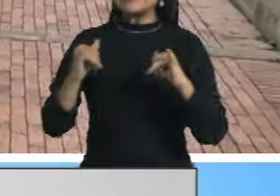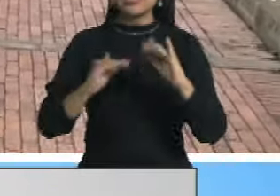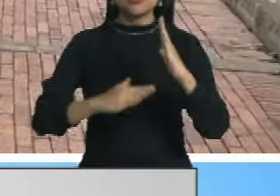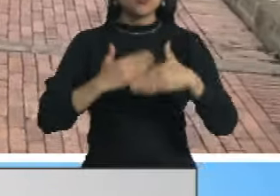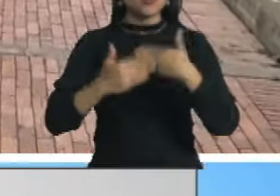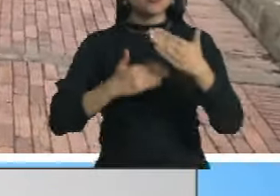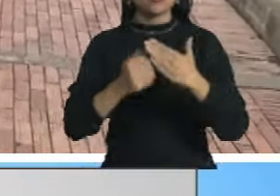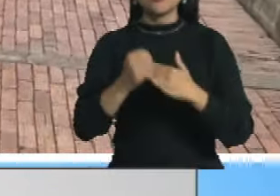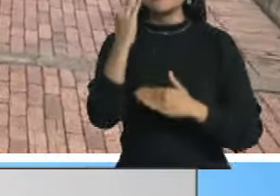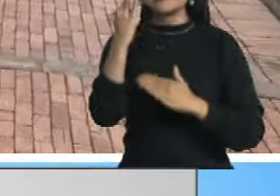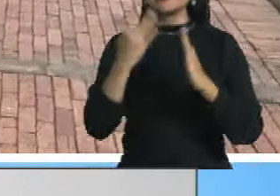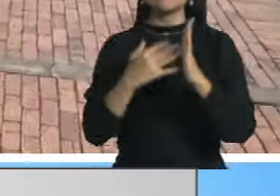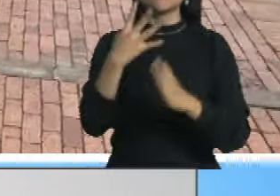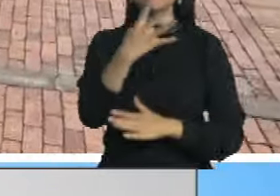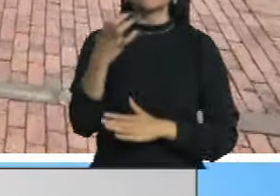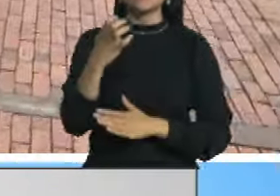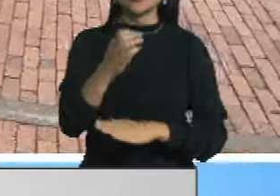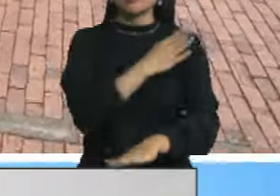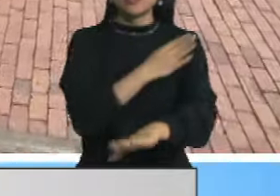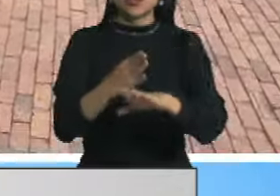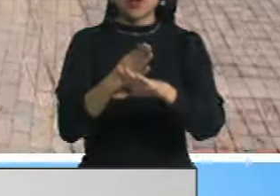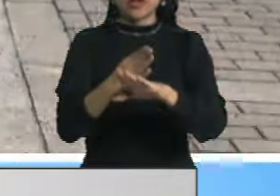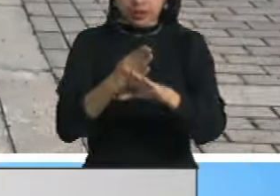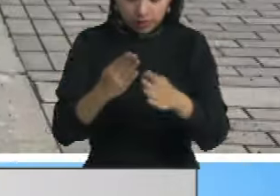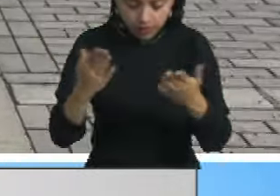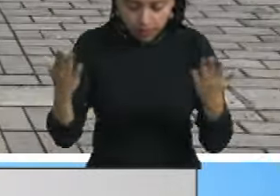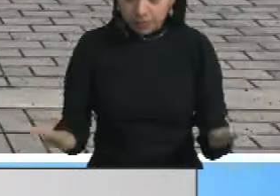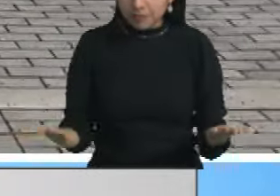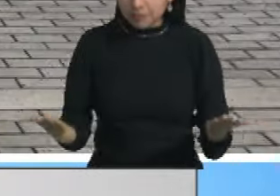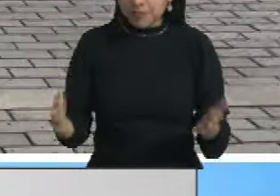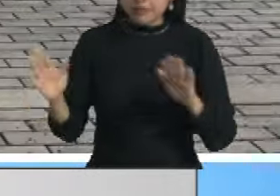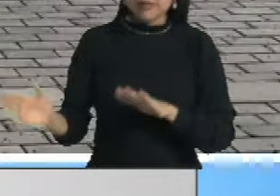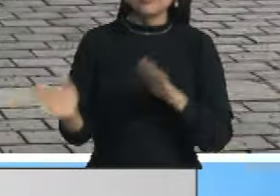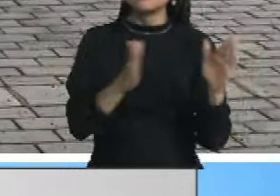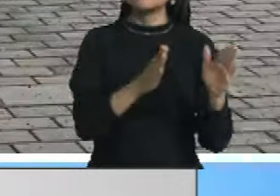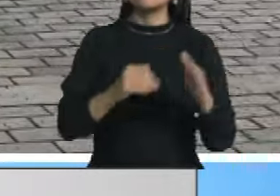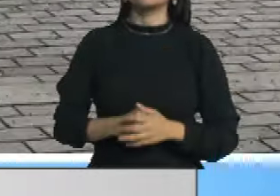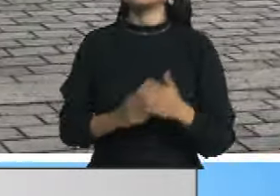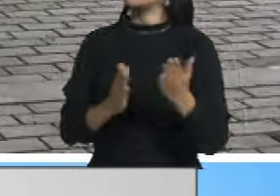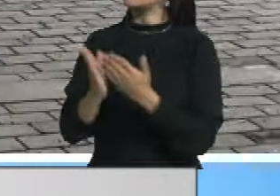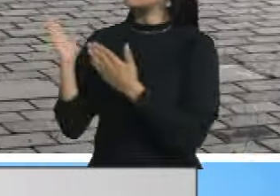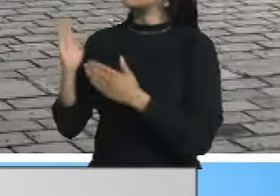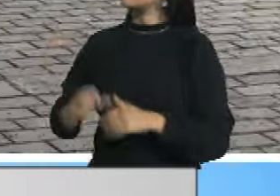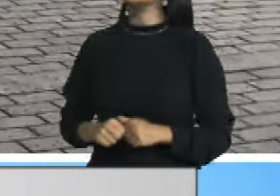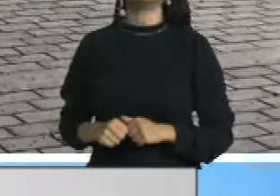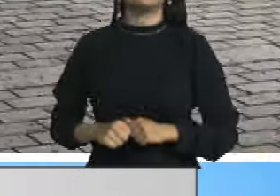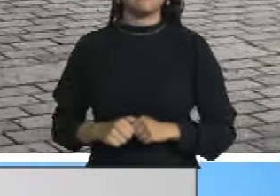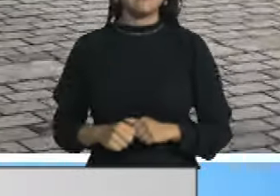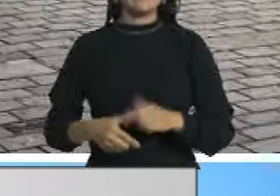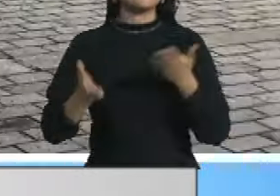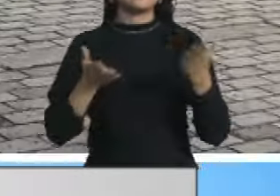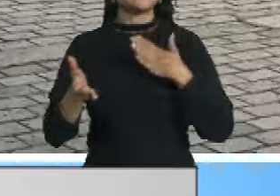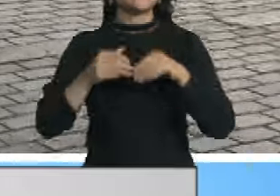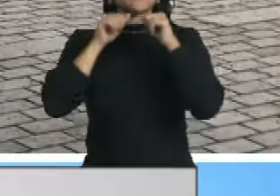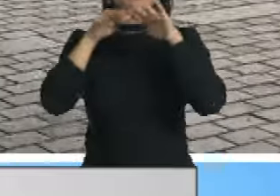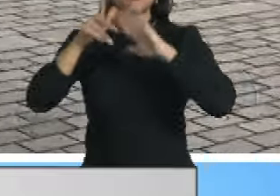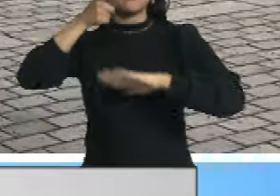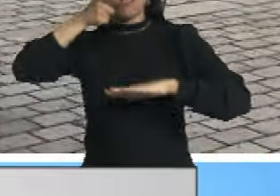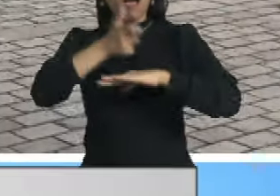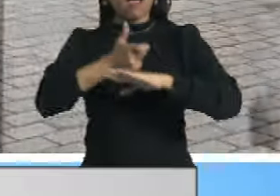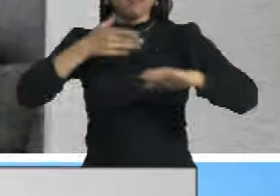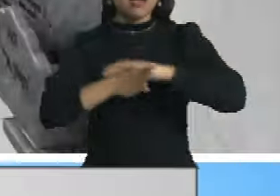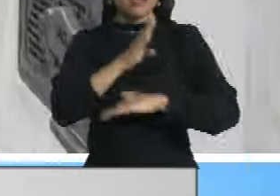por 3.400 millones de pesos, y otro que la que adelanta la Dirección de Servicios Públicos, que es la actuación especial de fiscalización. Nosotros